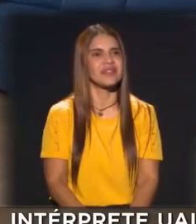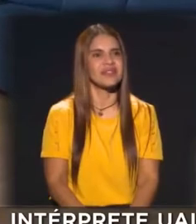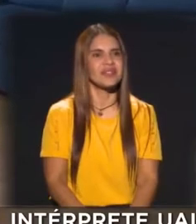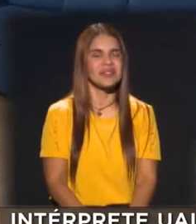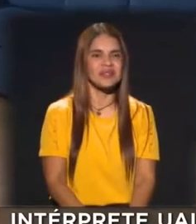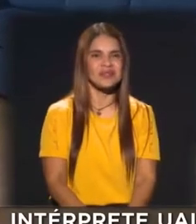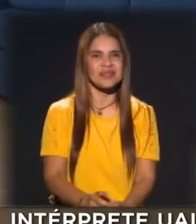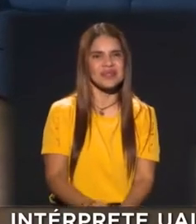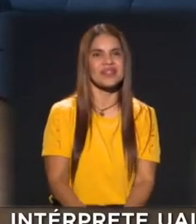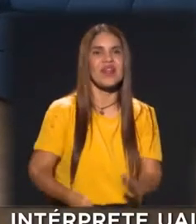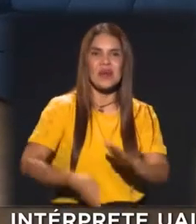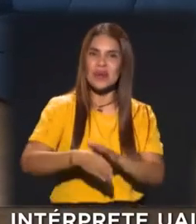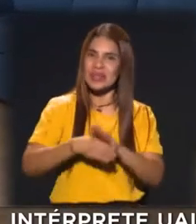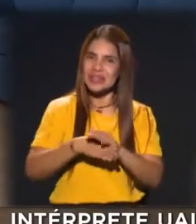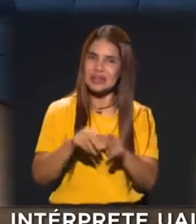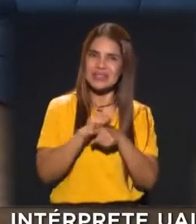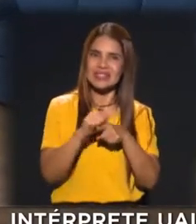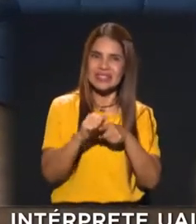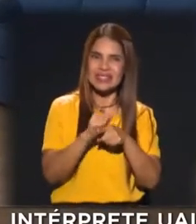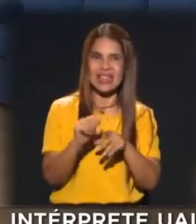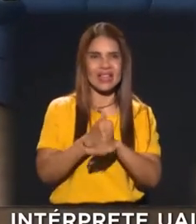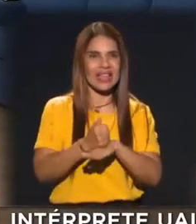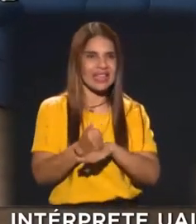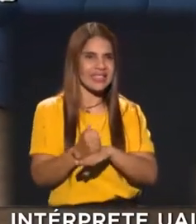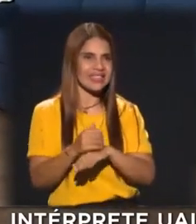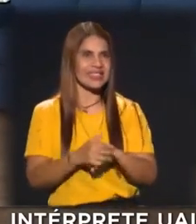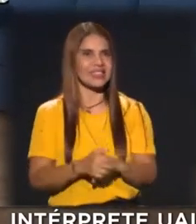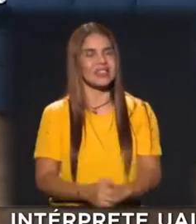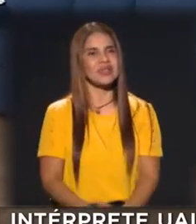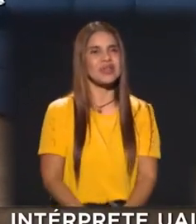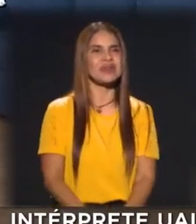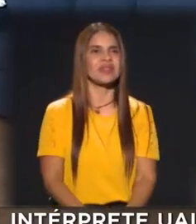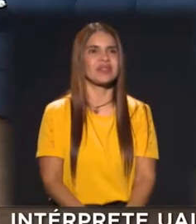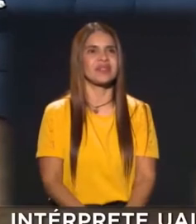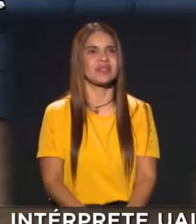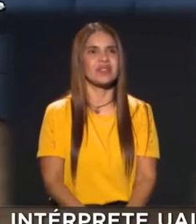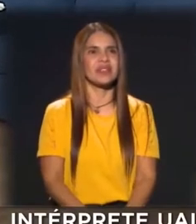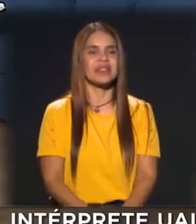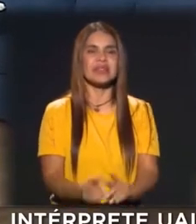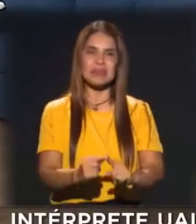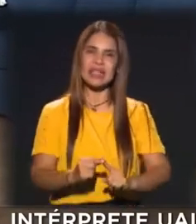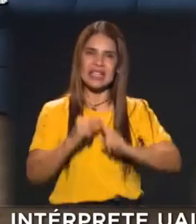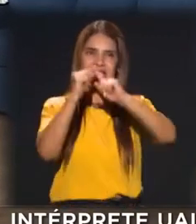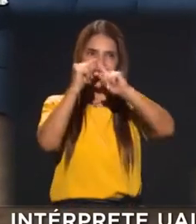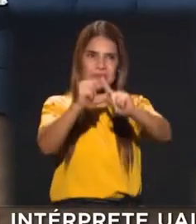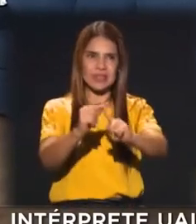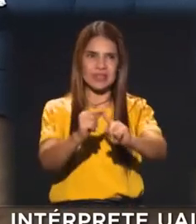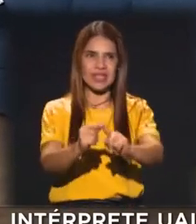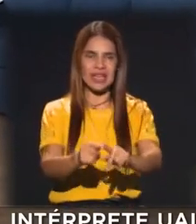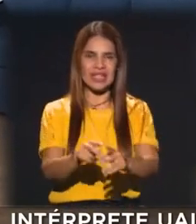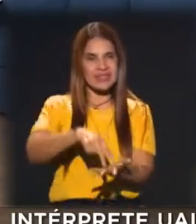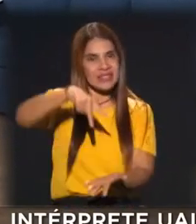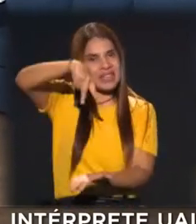levantamos ahí, arriba, y de manera especial,